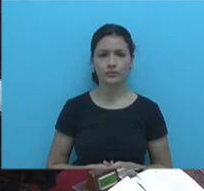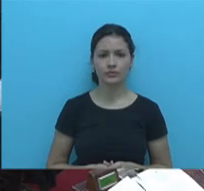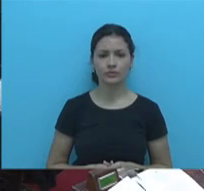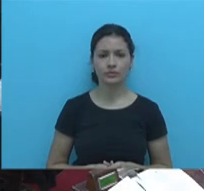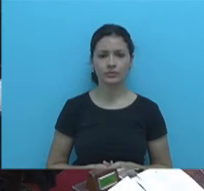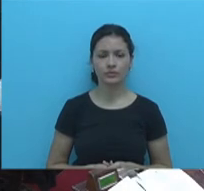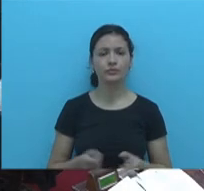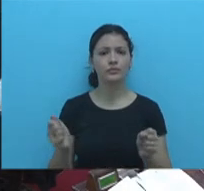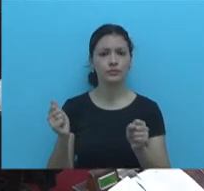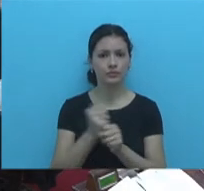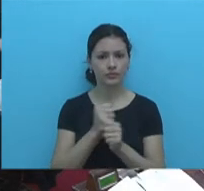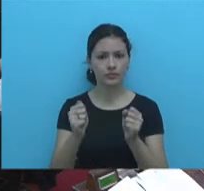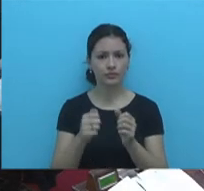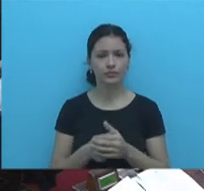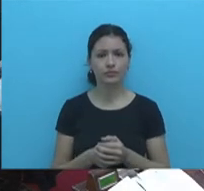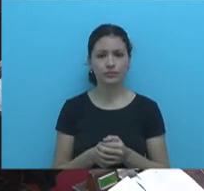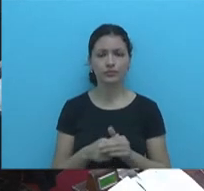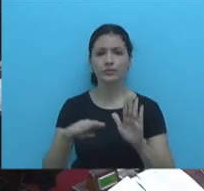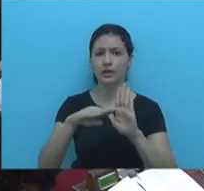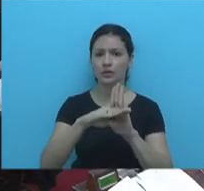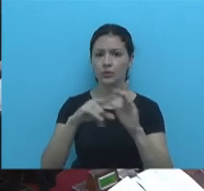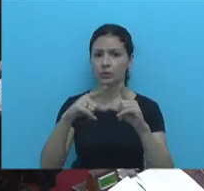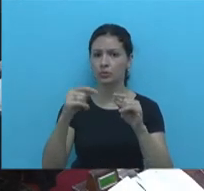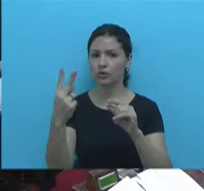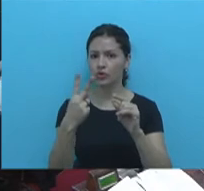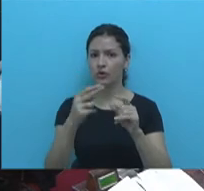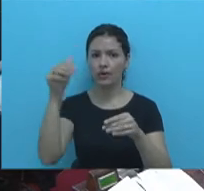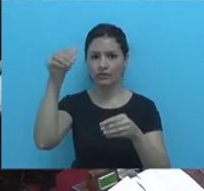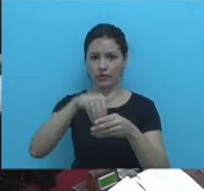Por unanimidad. El artículo 2, ahora.